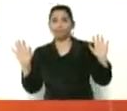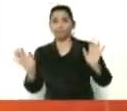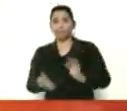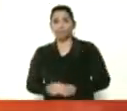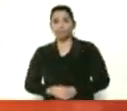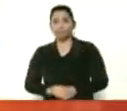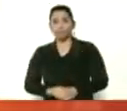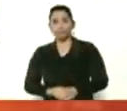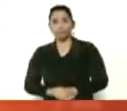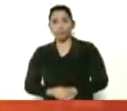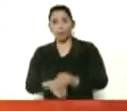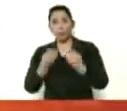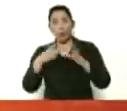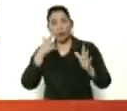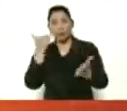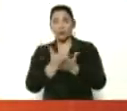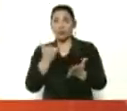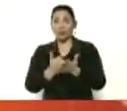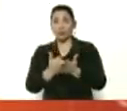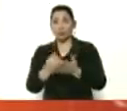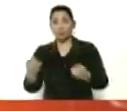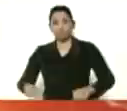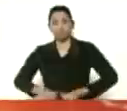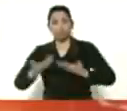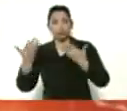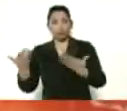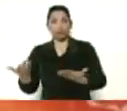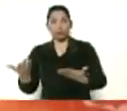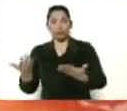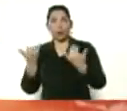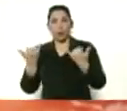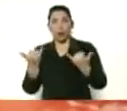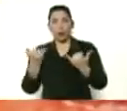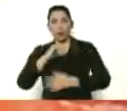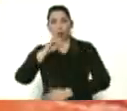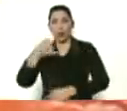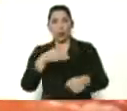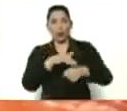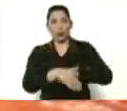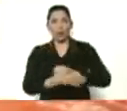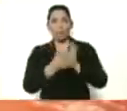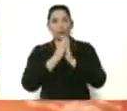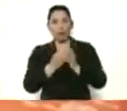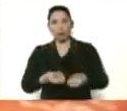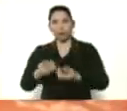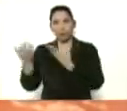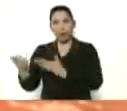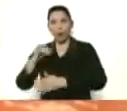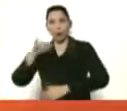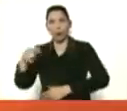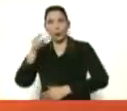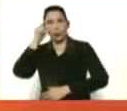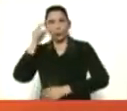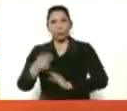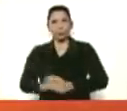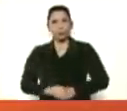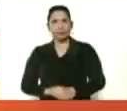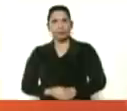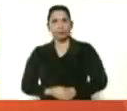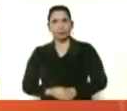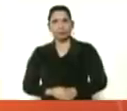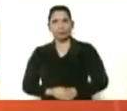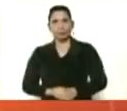sencillo. Bueno, fíjate, te doy un regalo, te lo acabo de mandar a Jorge. Jorge, se lo da a Julio. Un